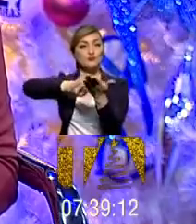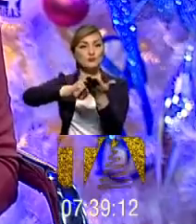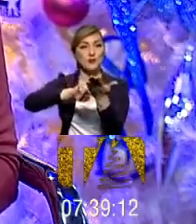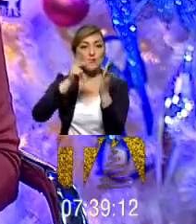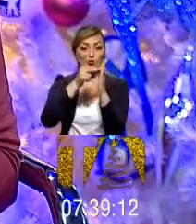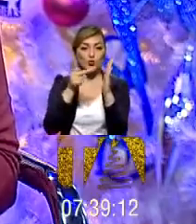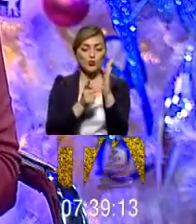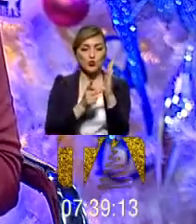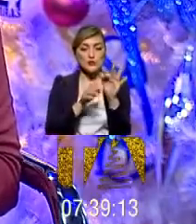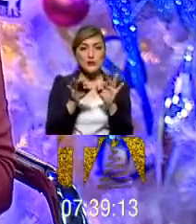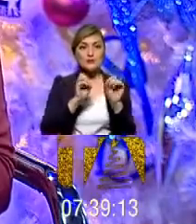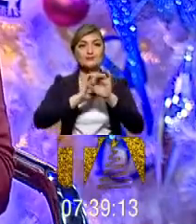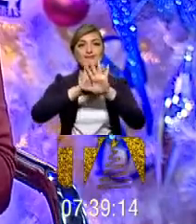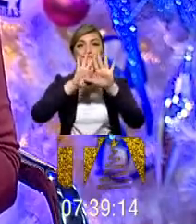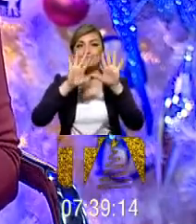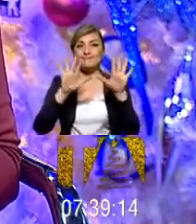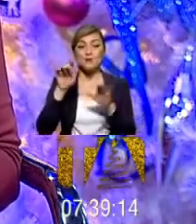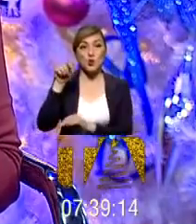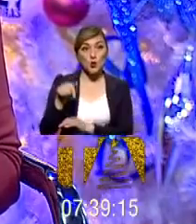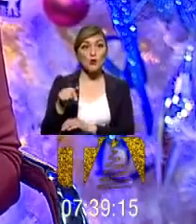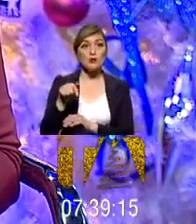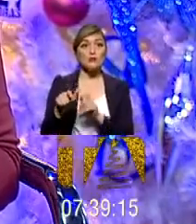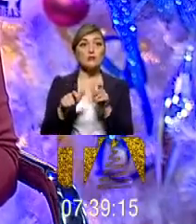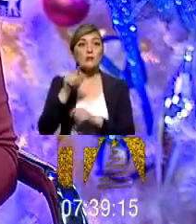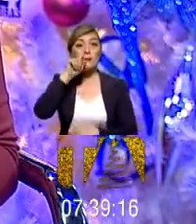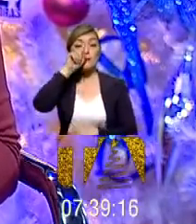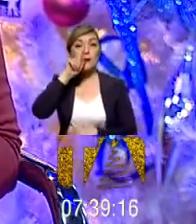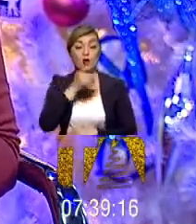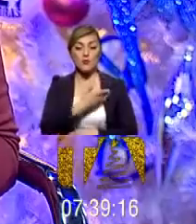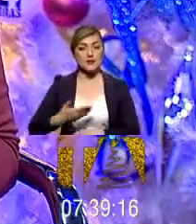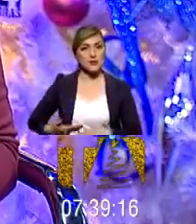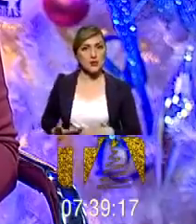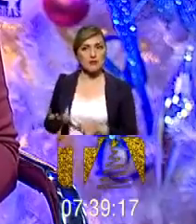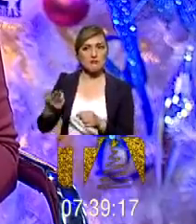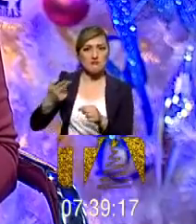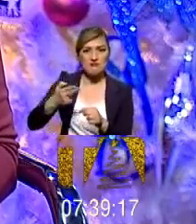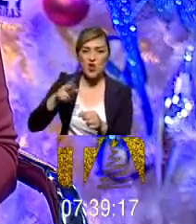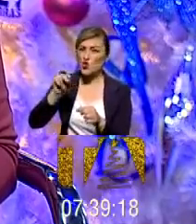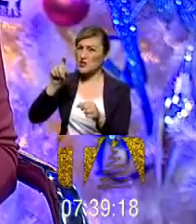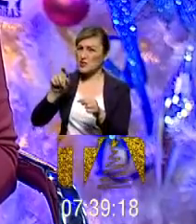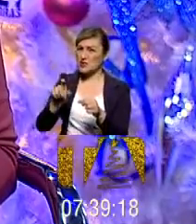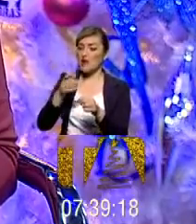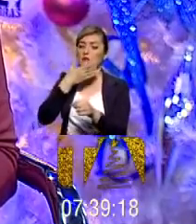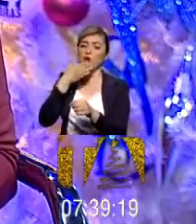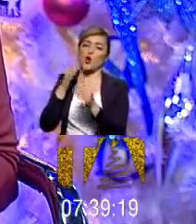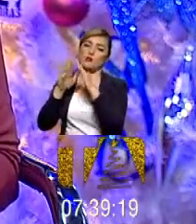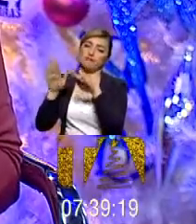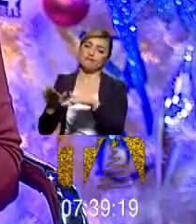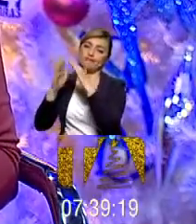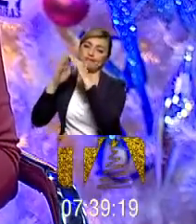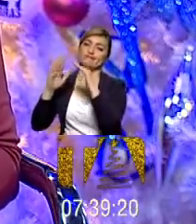de excepción. Además, se anunció que desde hoy los funcionarios del Ejecutivo que no sea necesario que acudan de manera presencial a sus